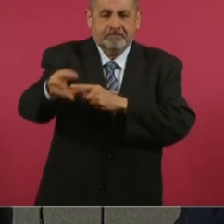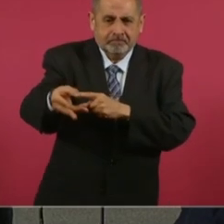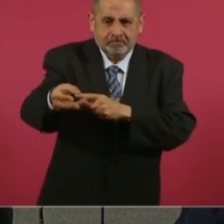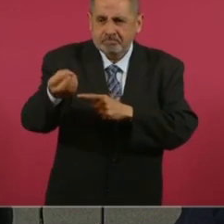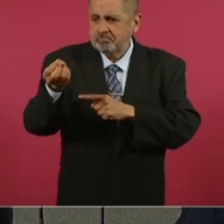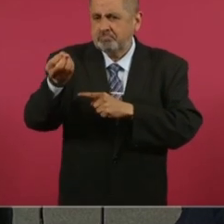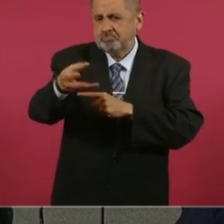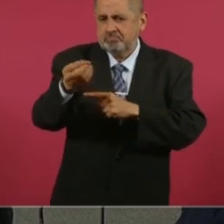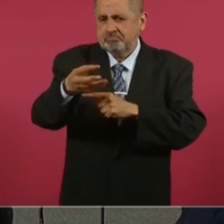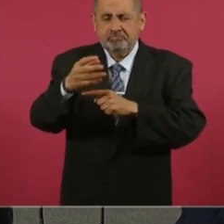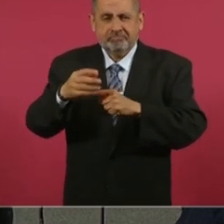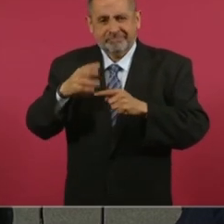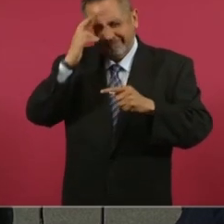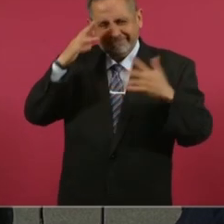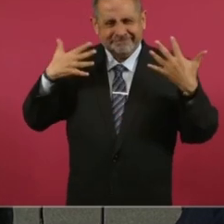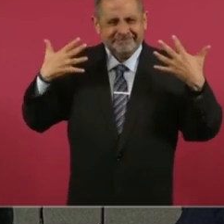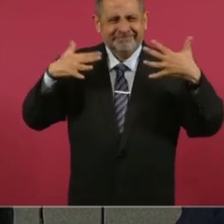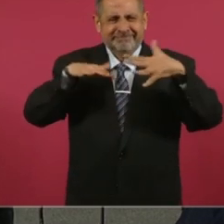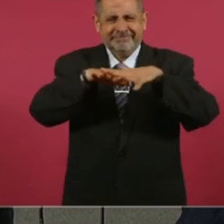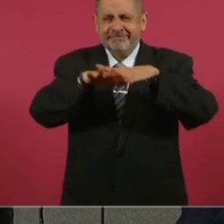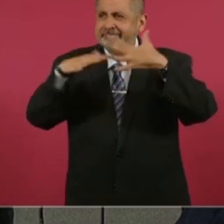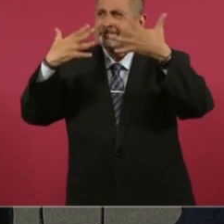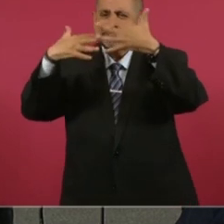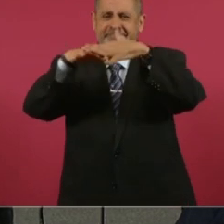están todas interconectadas.